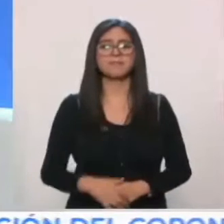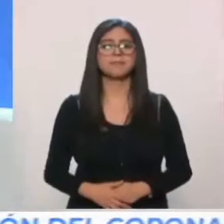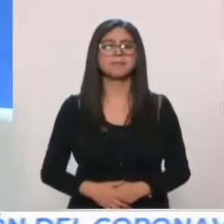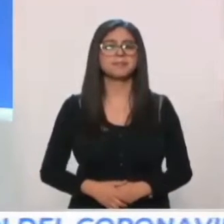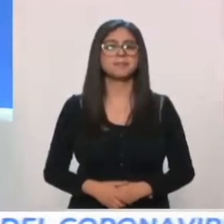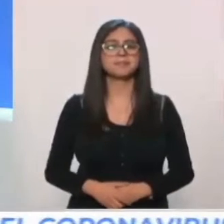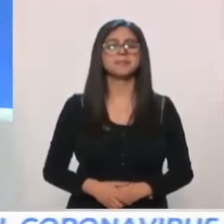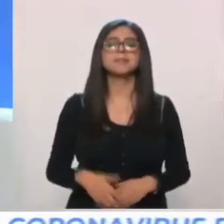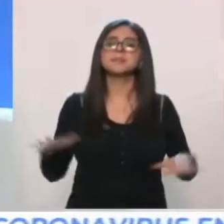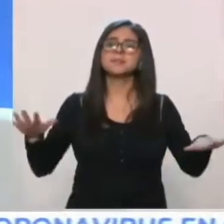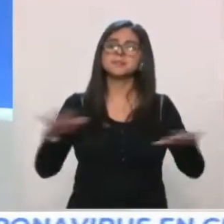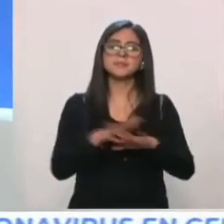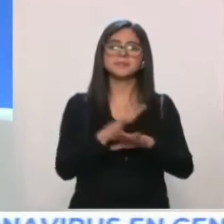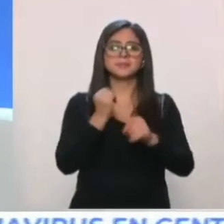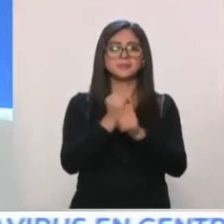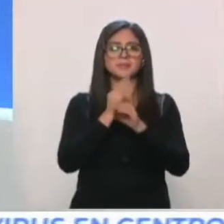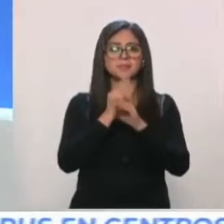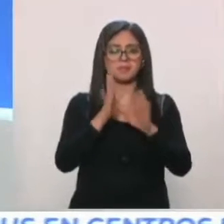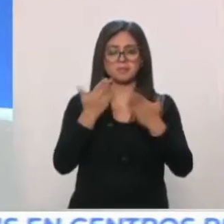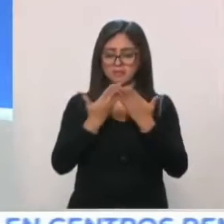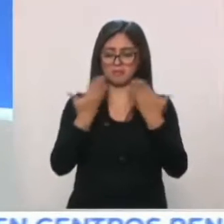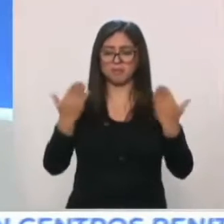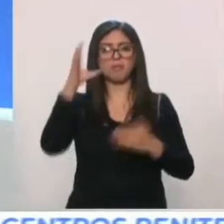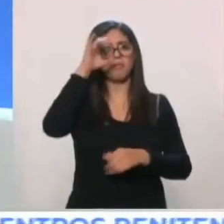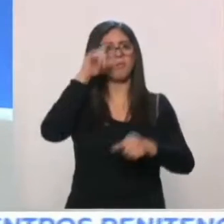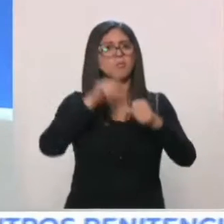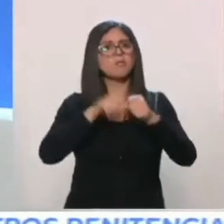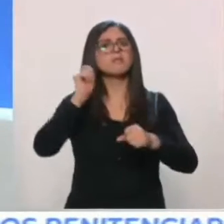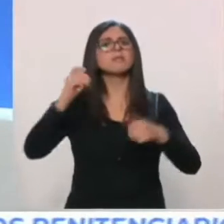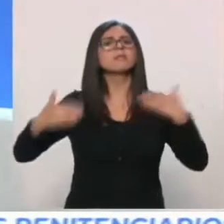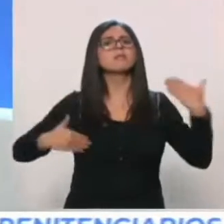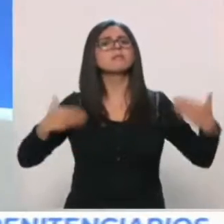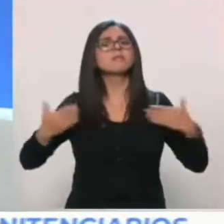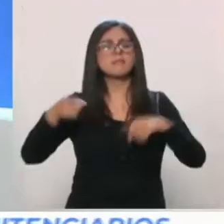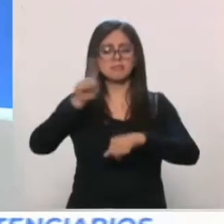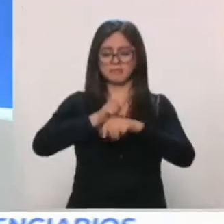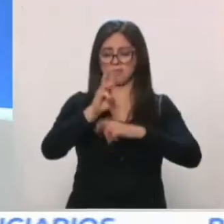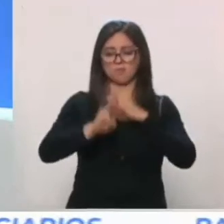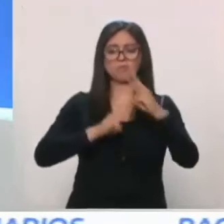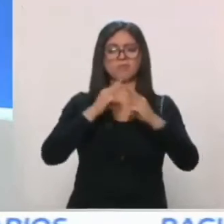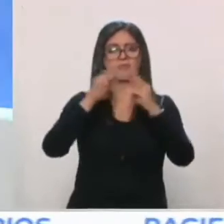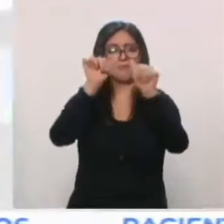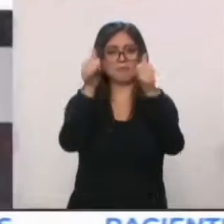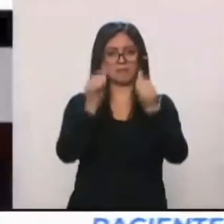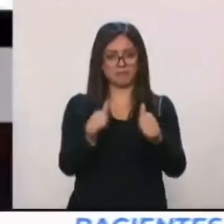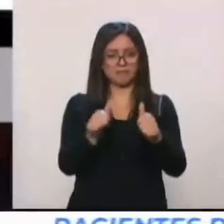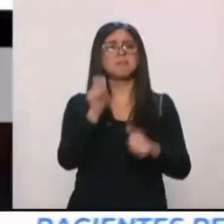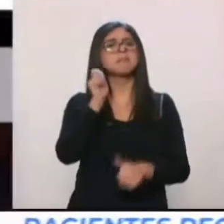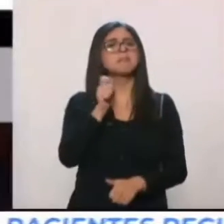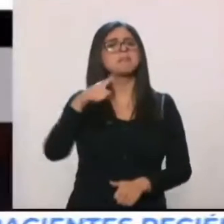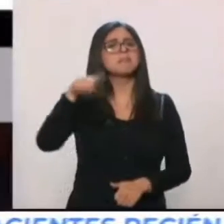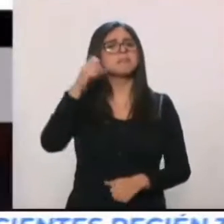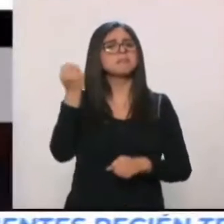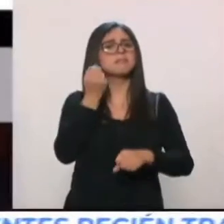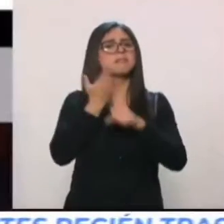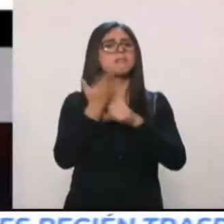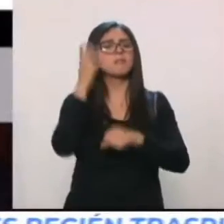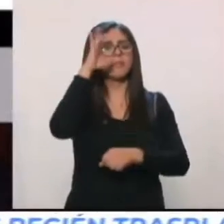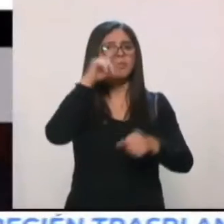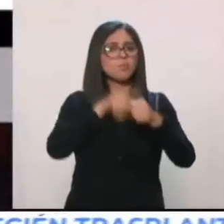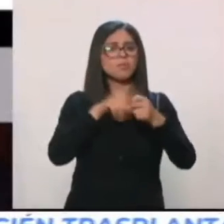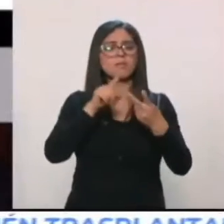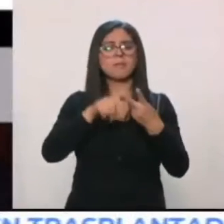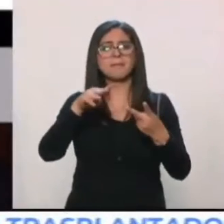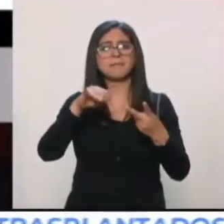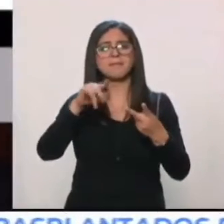Bueno, damos un giro a la información. Vamos a los temas culturales. Para celebrar el Día Mundial del Arte que se festeja hoy, la Secretaría de Cultura de la Ciudad de México y el